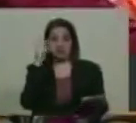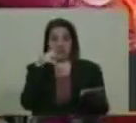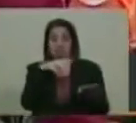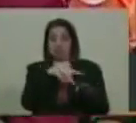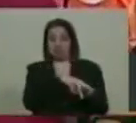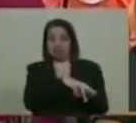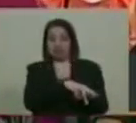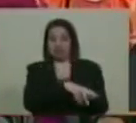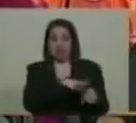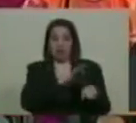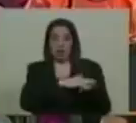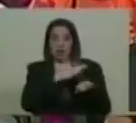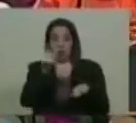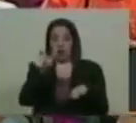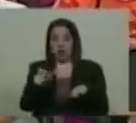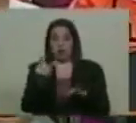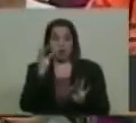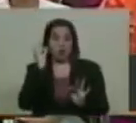por ser mujer.